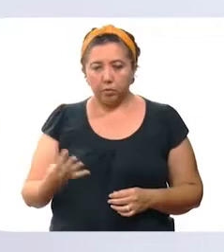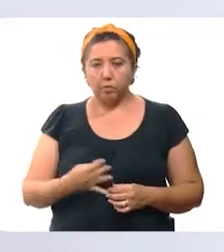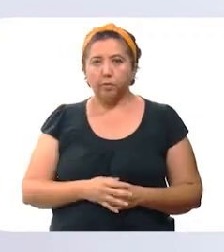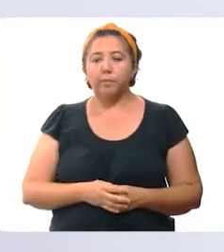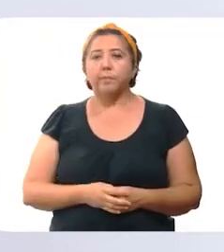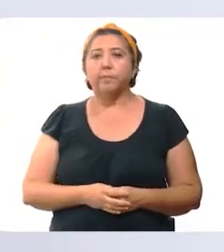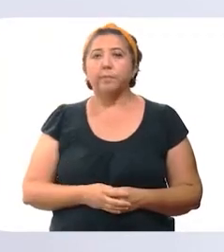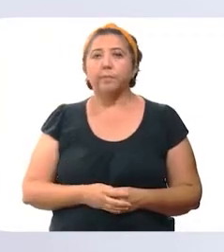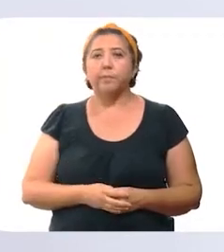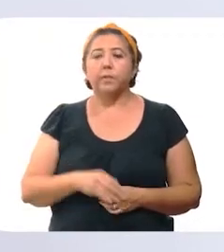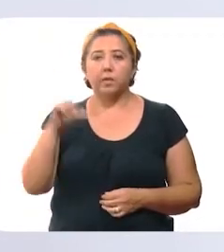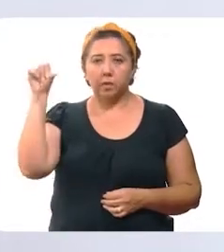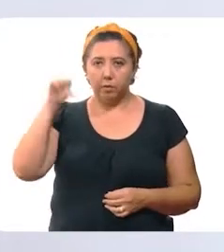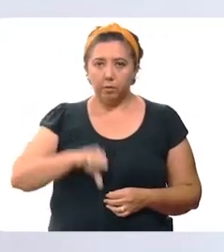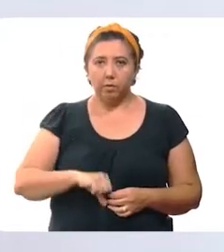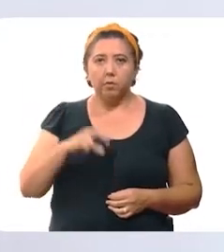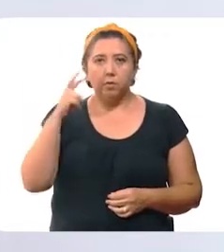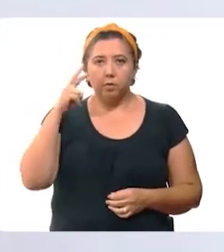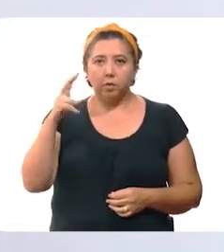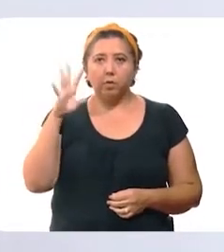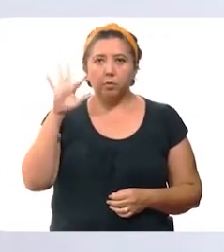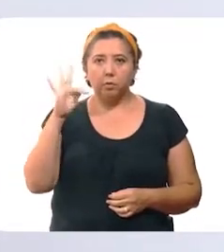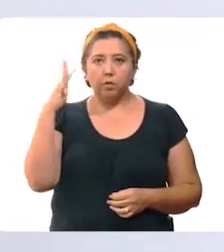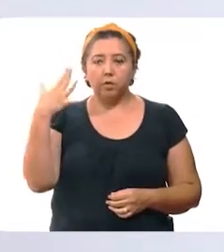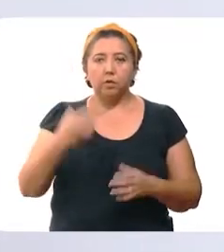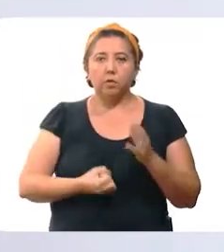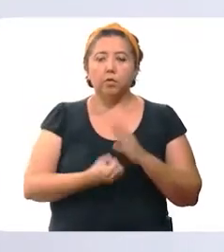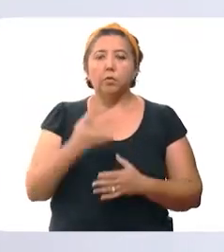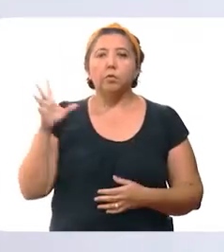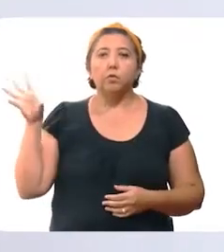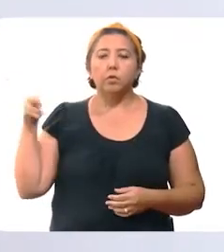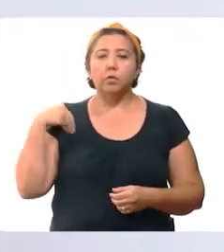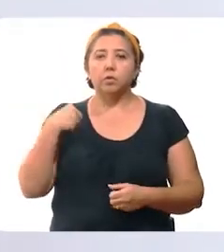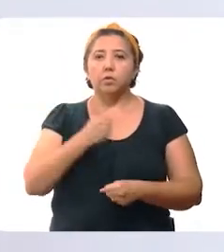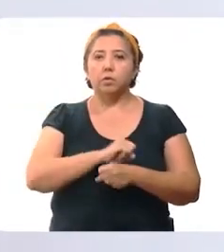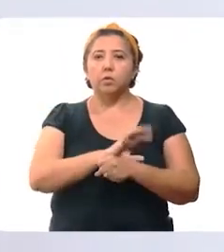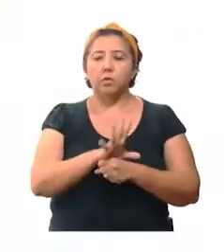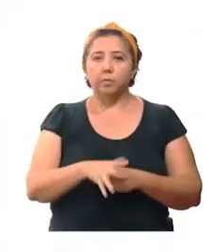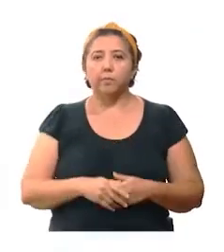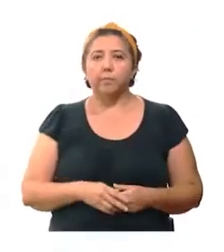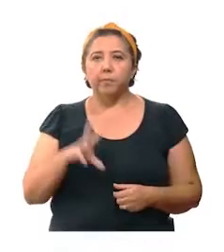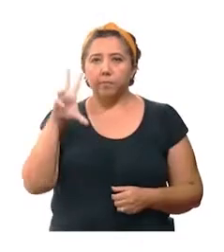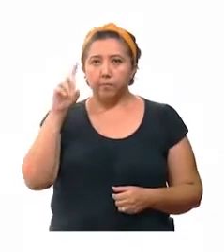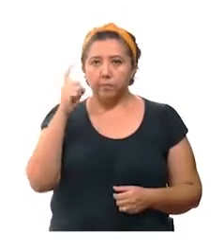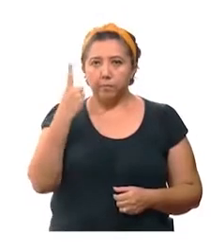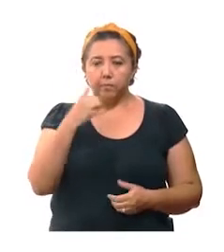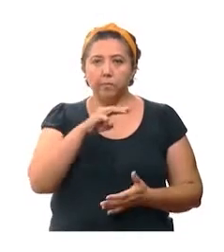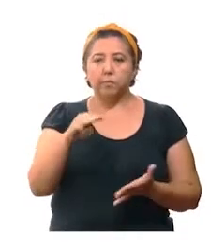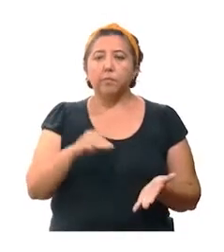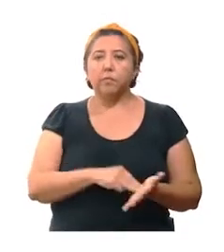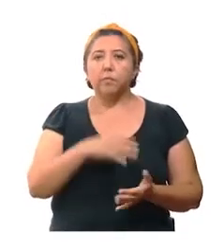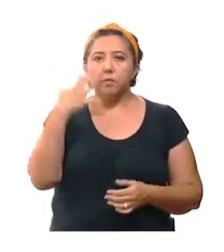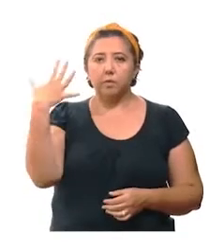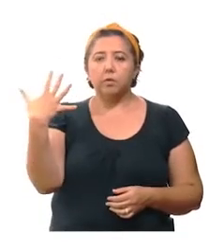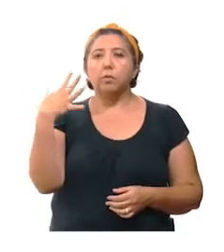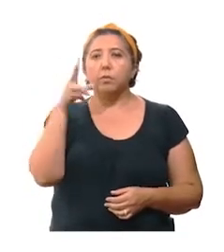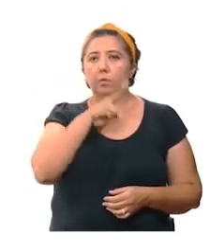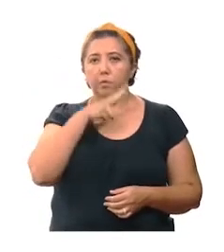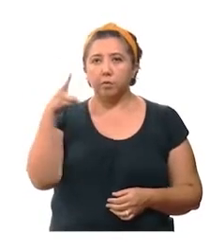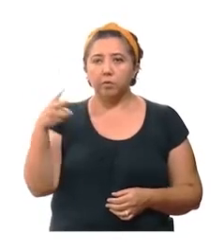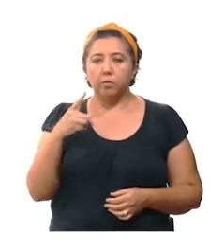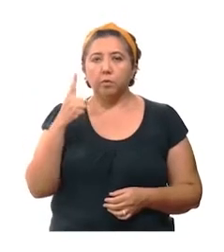35.254. Hoy se detectaron 45 nuevos contagios de coronavirus, 31 en Mérida, 5 en